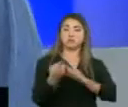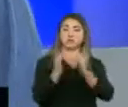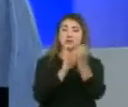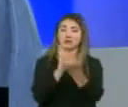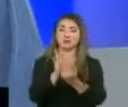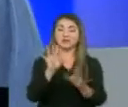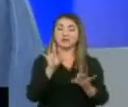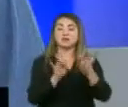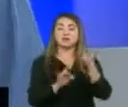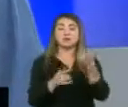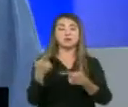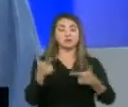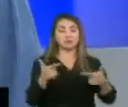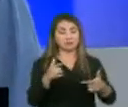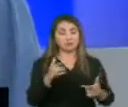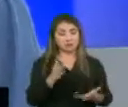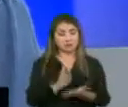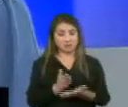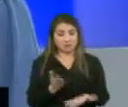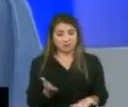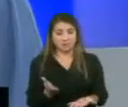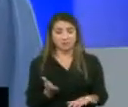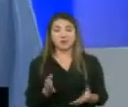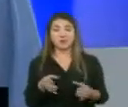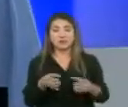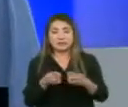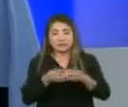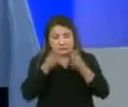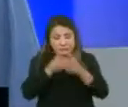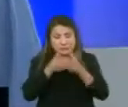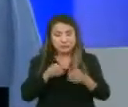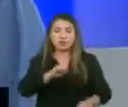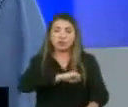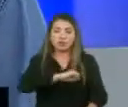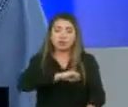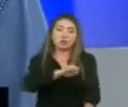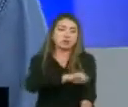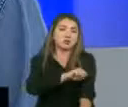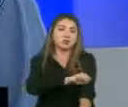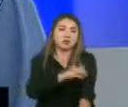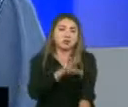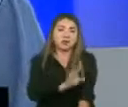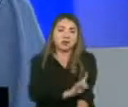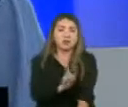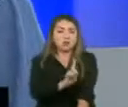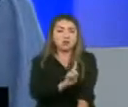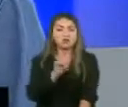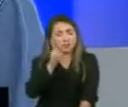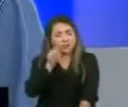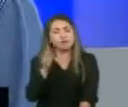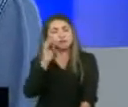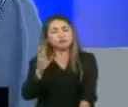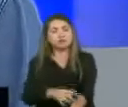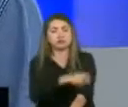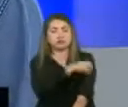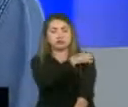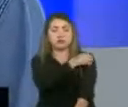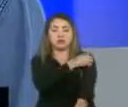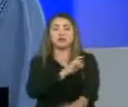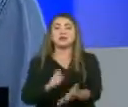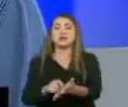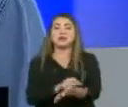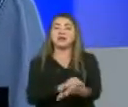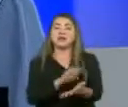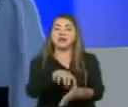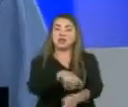las decisiones de las políticas públicas. Hay un centralismo de parte de Santiago, muchas veces también hay un centralismo de parte de las capitales regionales. Son las capitales regionales las que se llevan todo